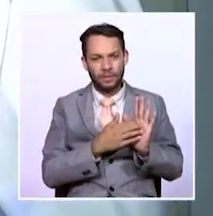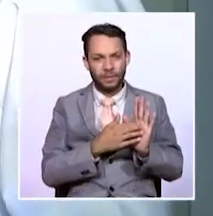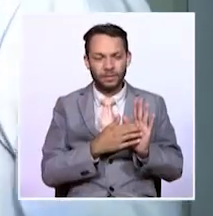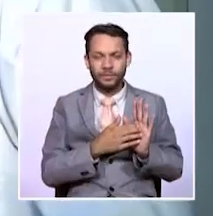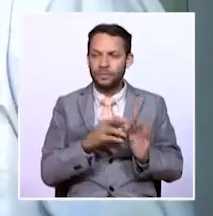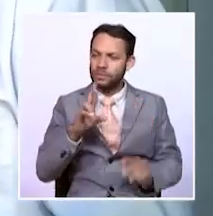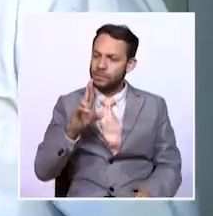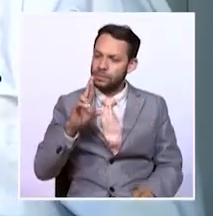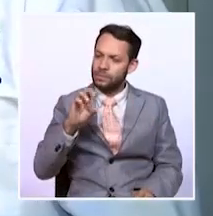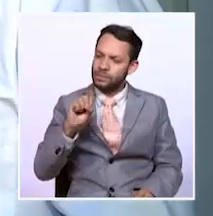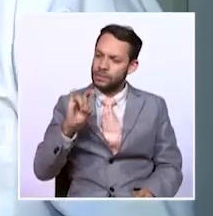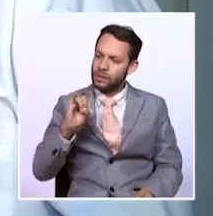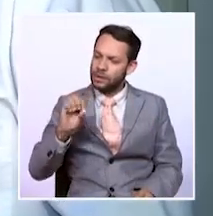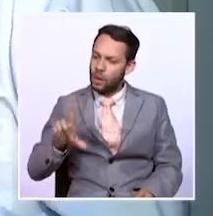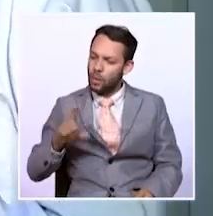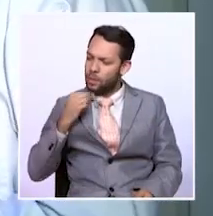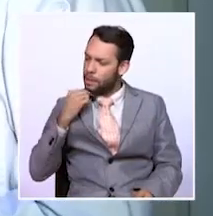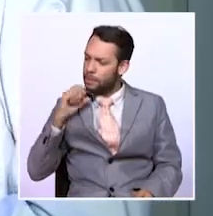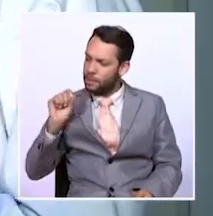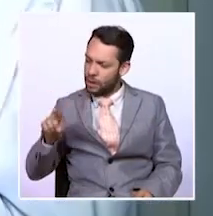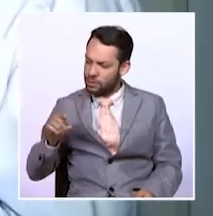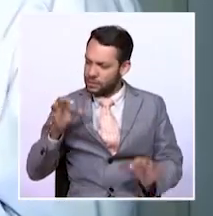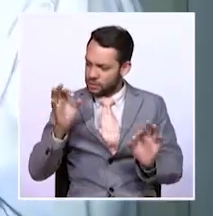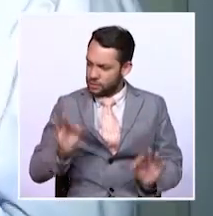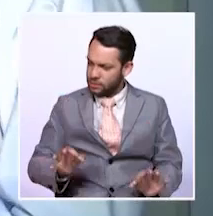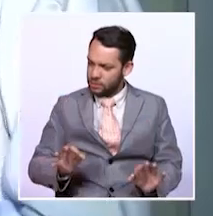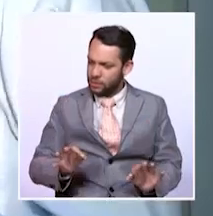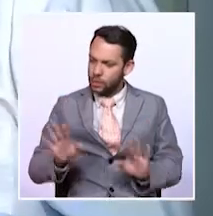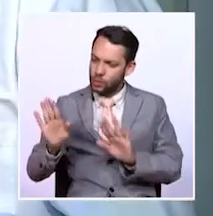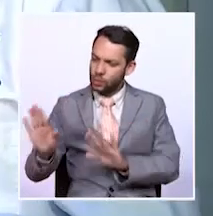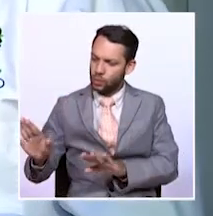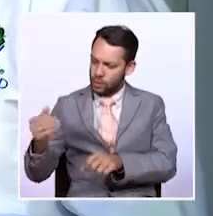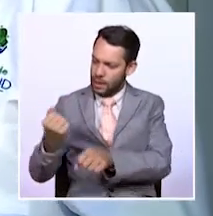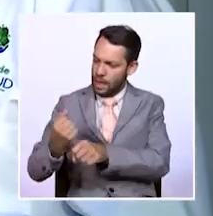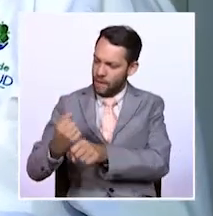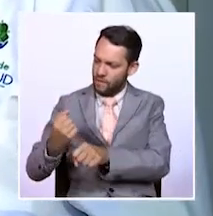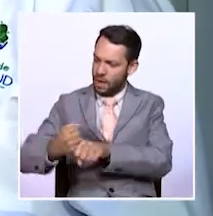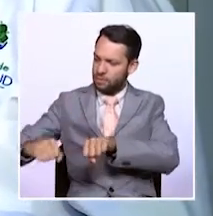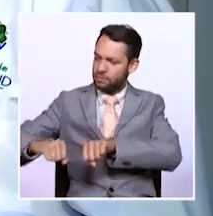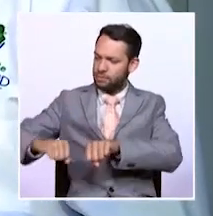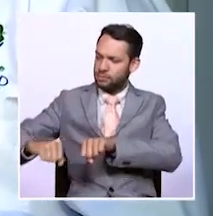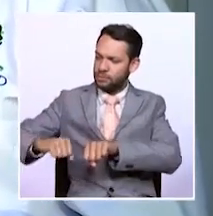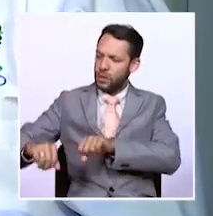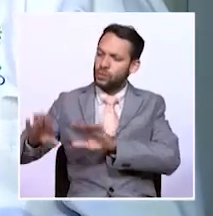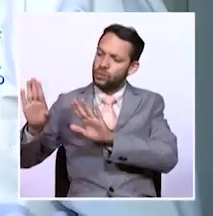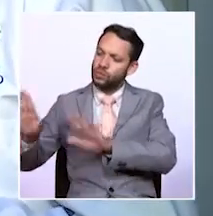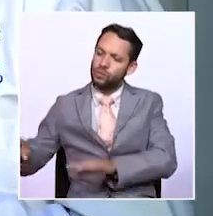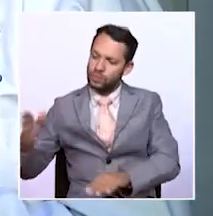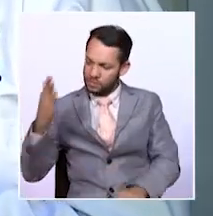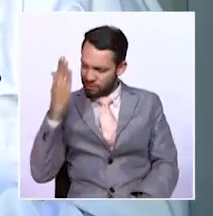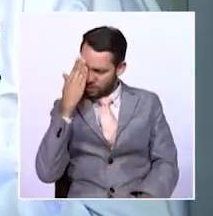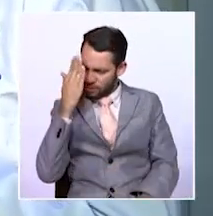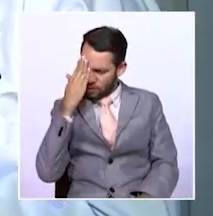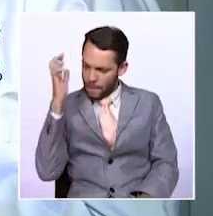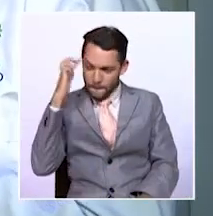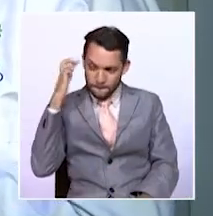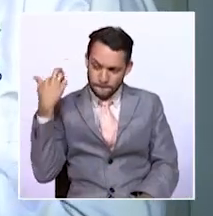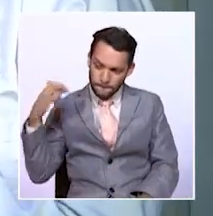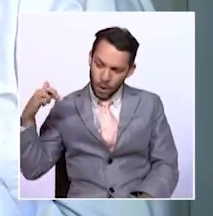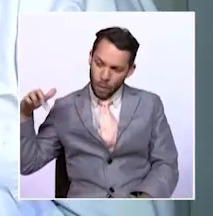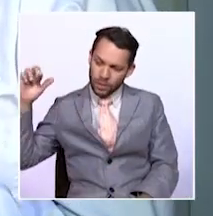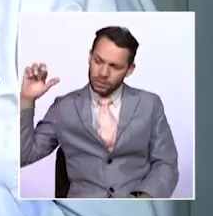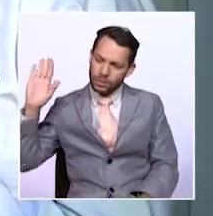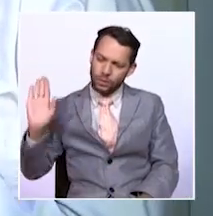Raúl Andrés, hablemos un poquito, ya centrándonos en el área que tú manejas, qué es lo que ocurre pues a